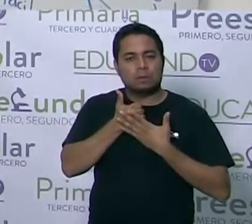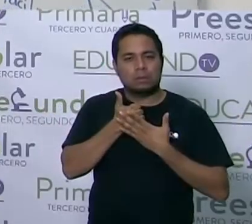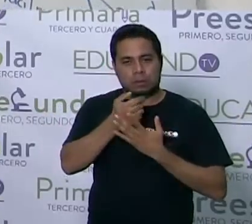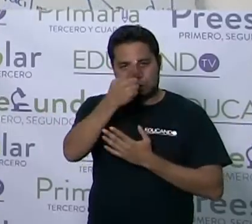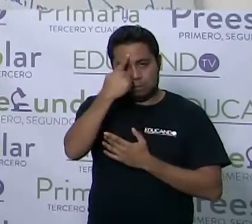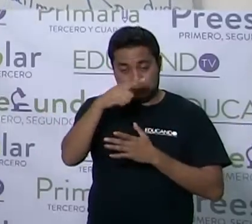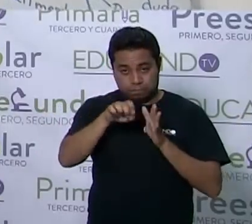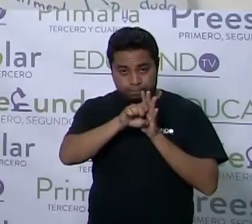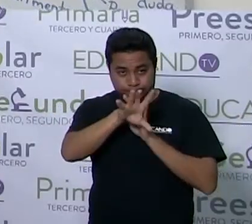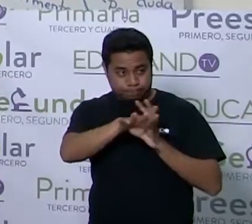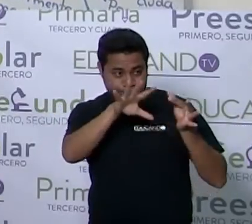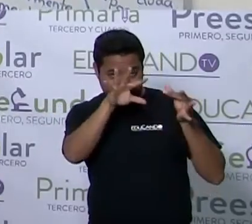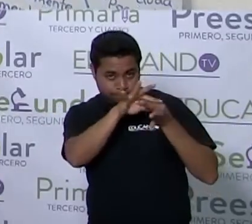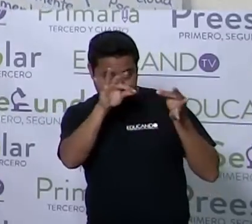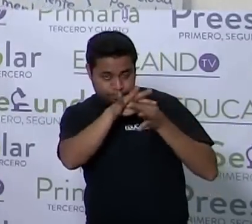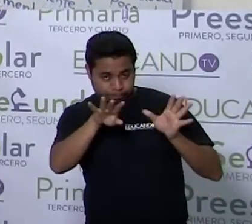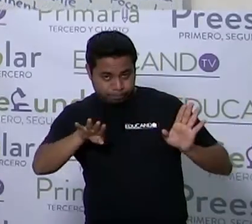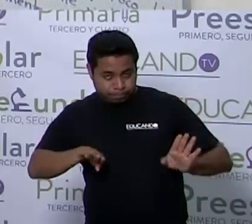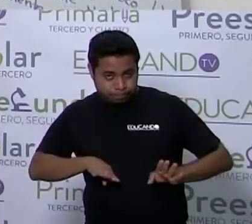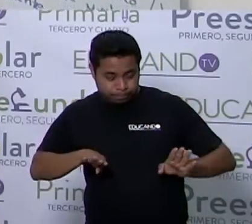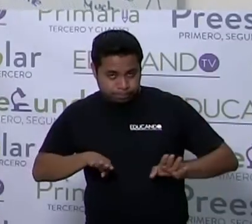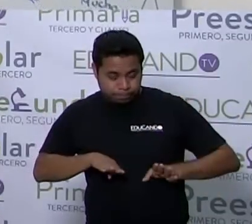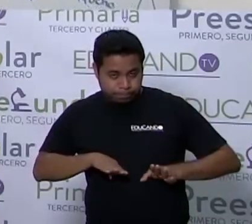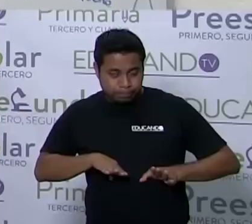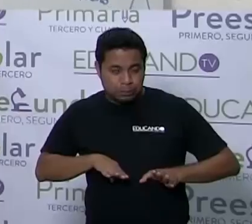para describir, en la descripción